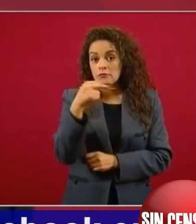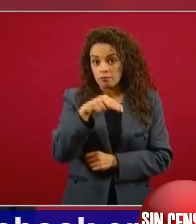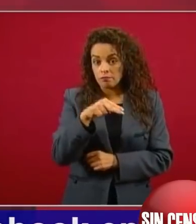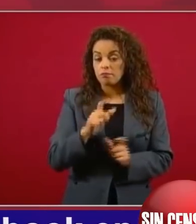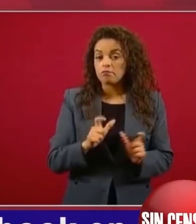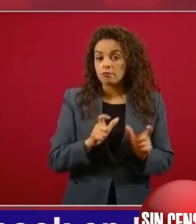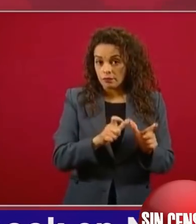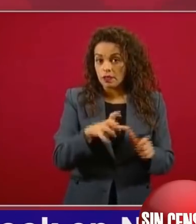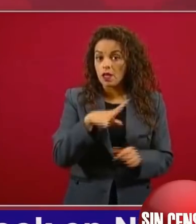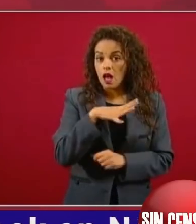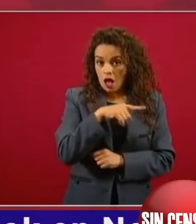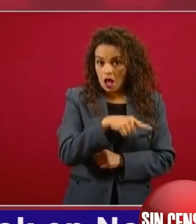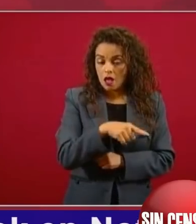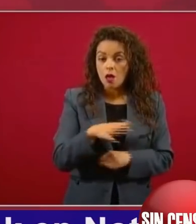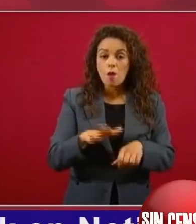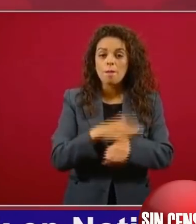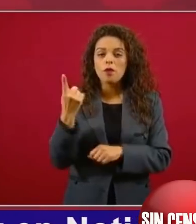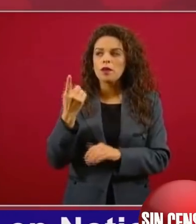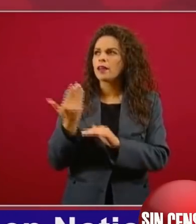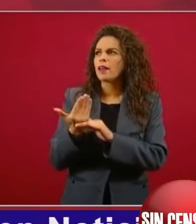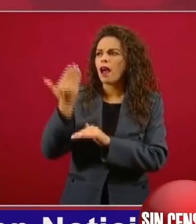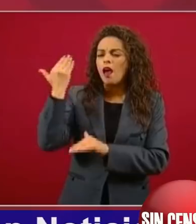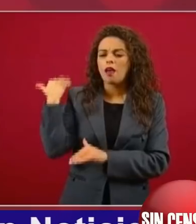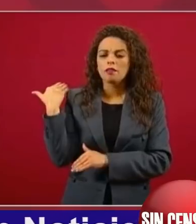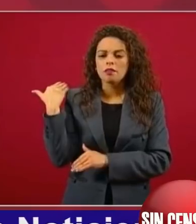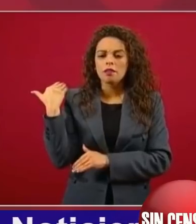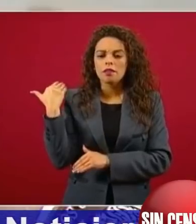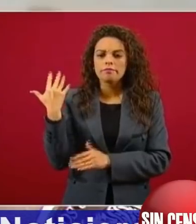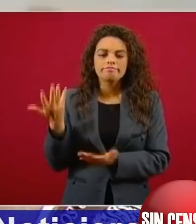porque antes eran pocos